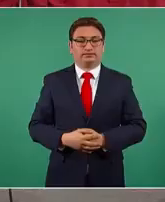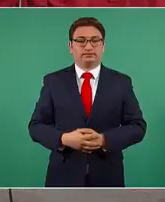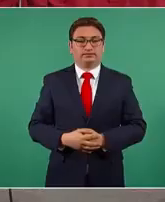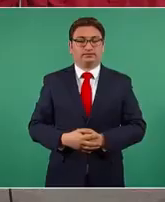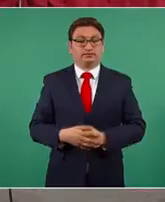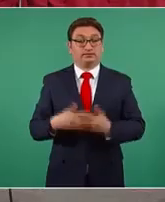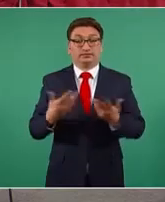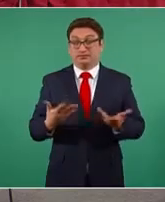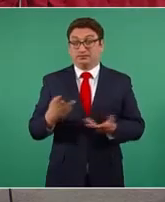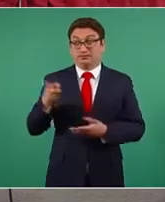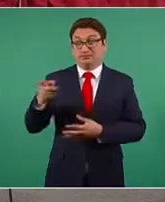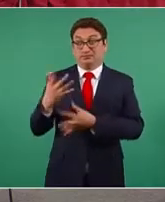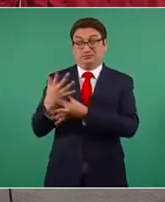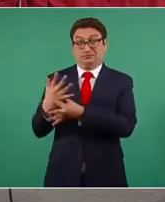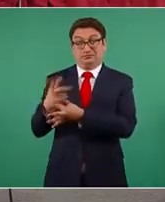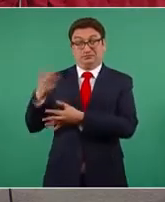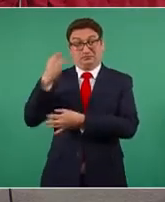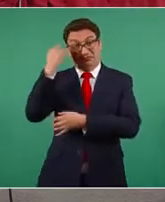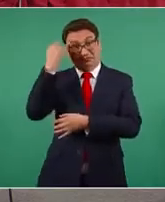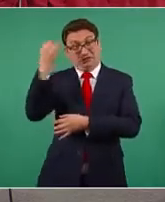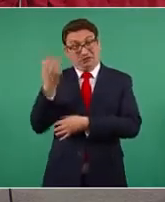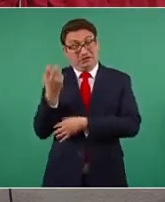Pues por este señor votaron.